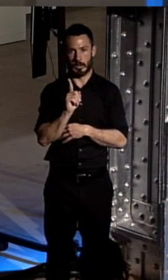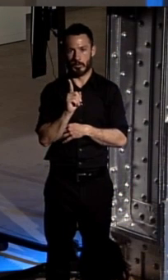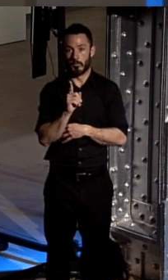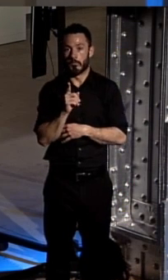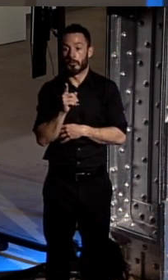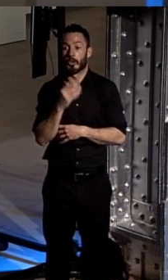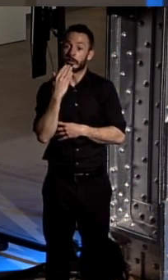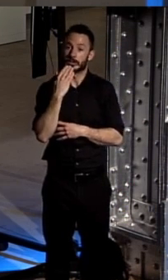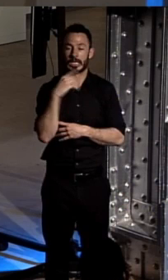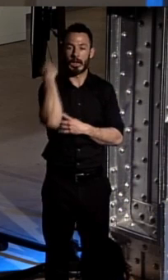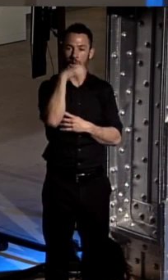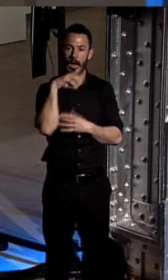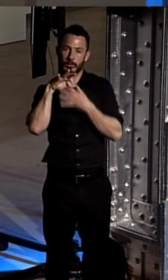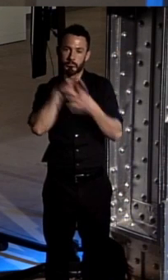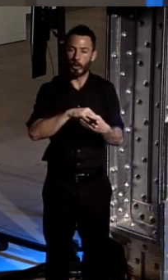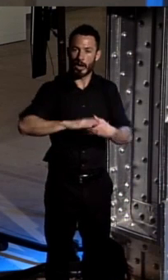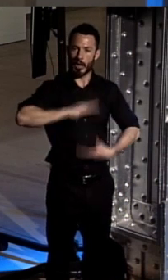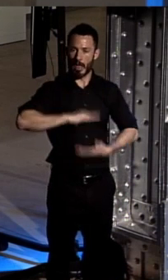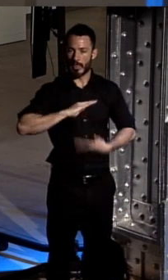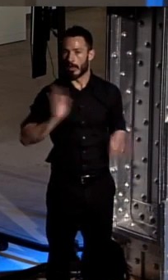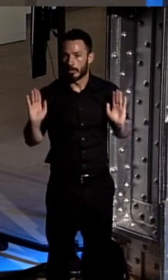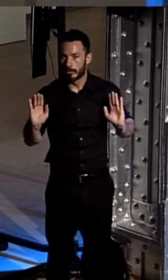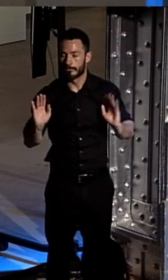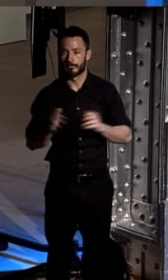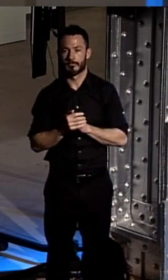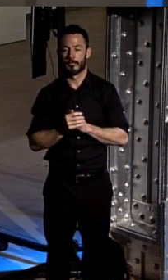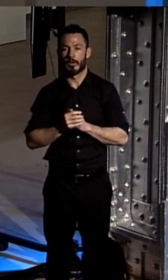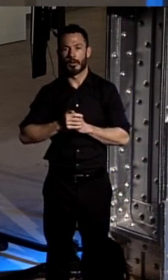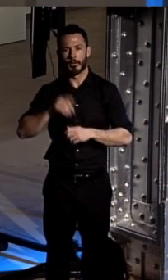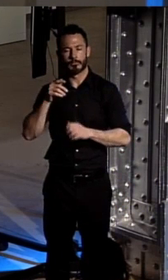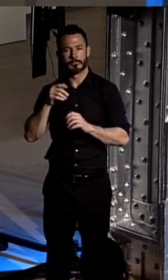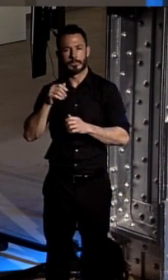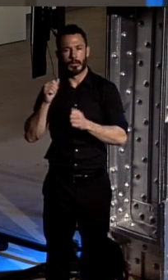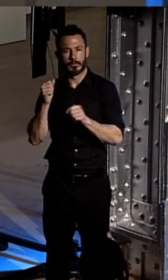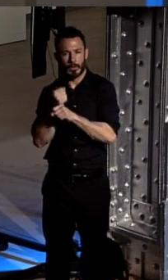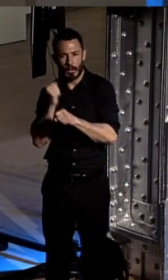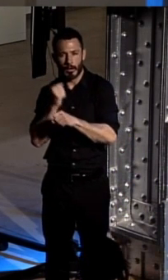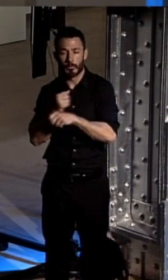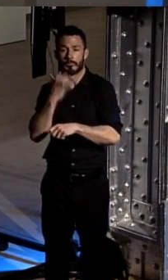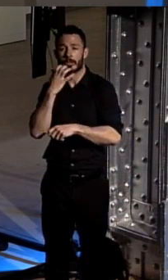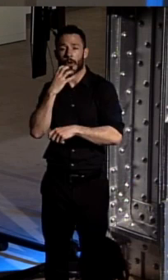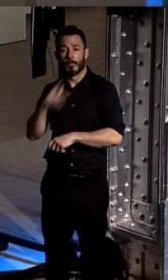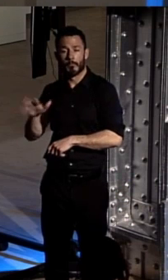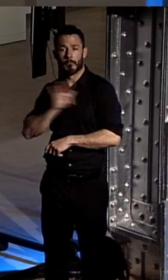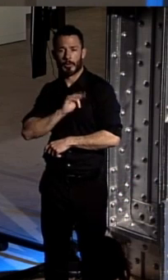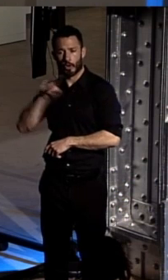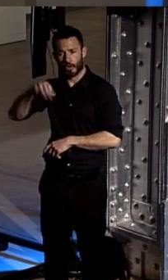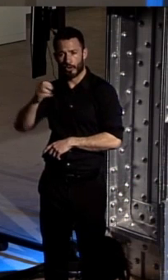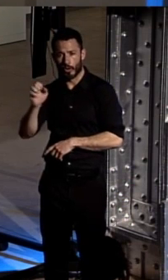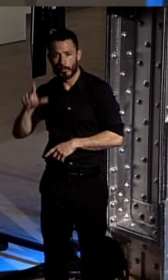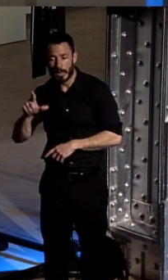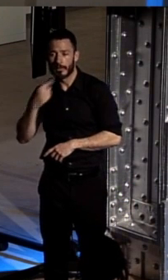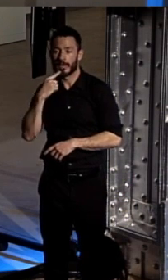estas cosas, y eso es el trabajo de muchos, pero entre ellos de Daniel Kahneman, el premio Nobel de Economía, que el que tiene cara inteligente en general no es más inteligente, que el que tiene